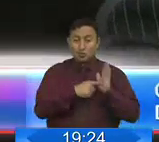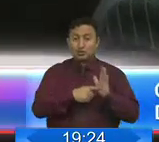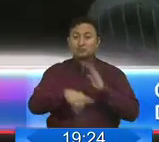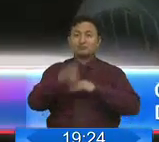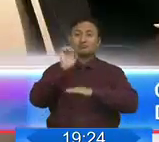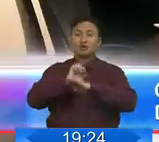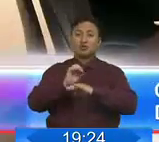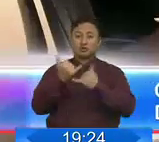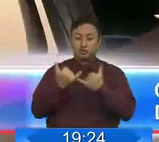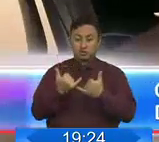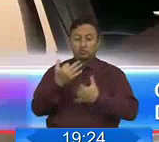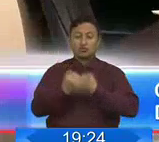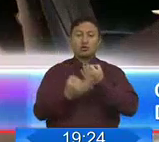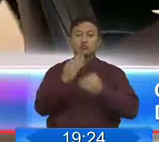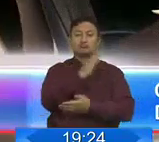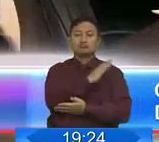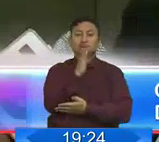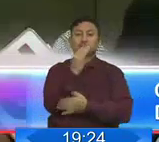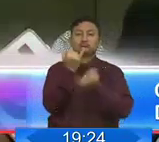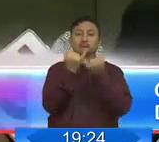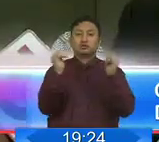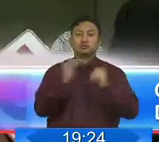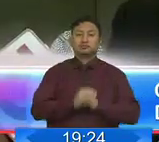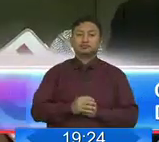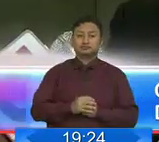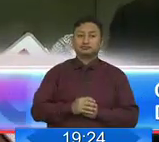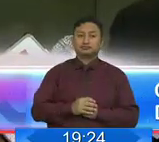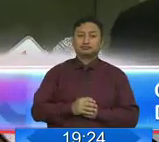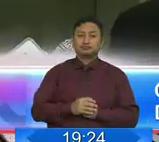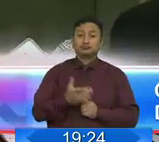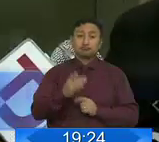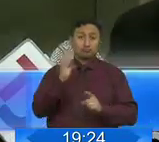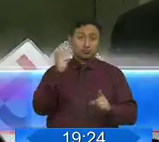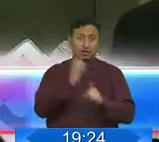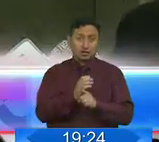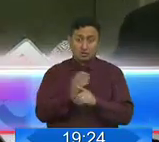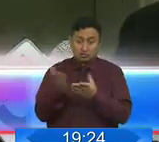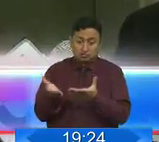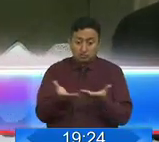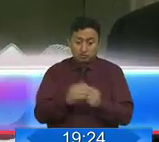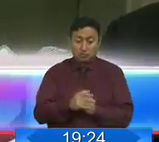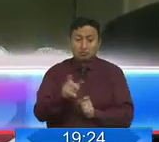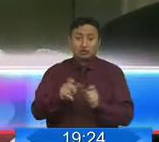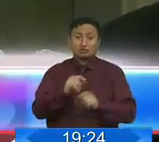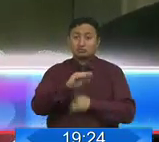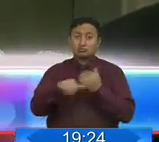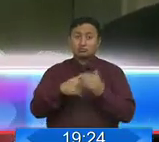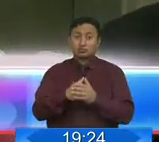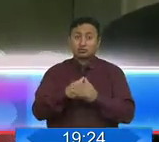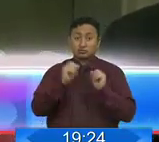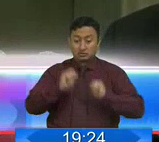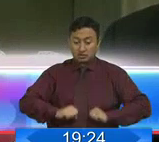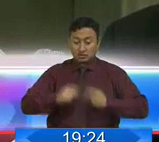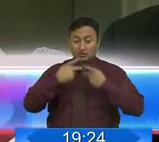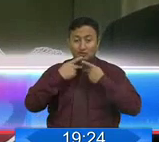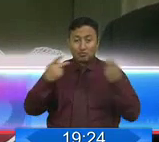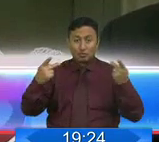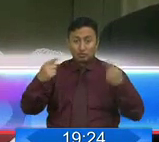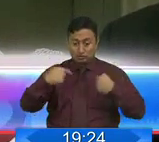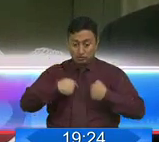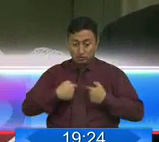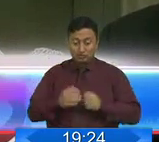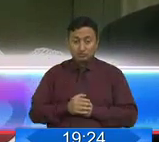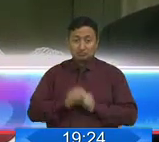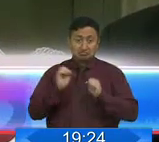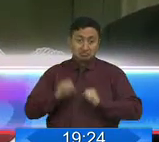verdadero sistema judicial independiente. Las críticas están allí, esto es un pueblo, es un puesto público, muy notorio, y vamos